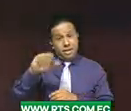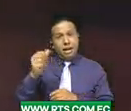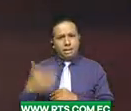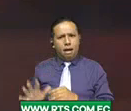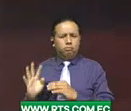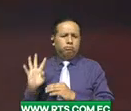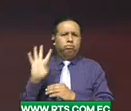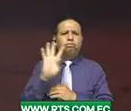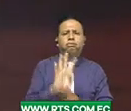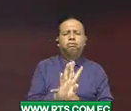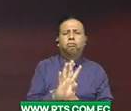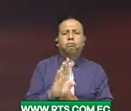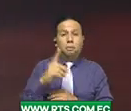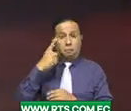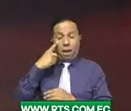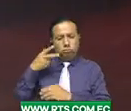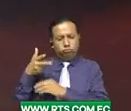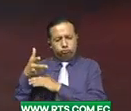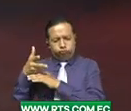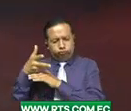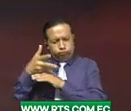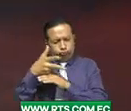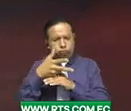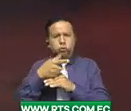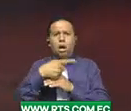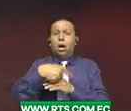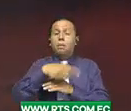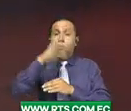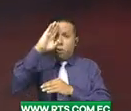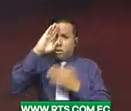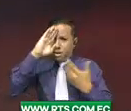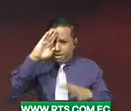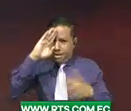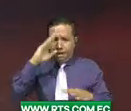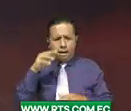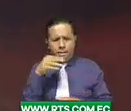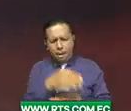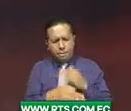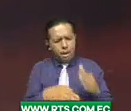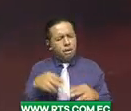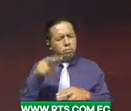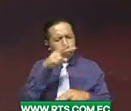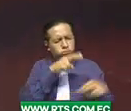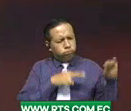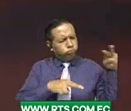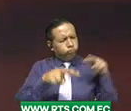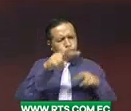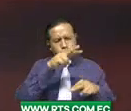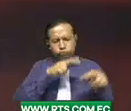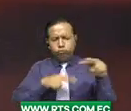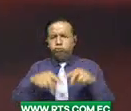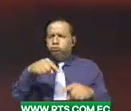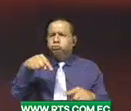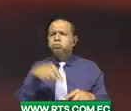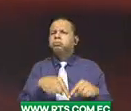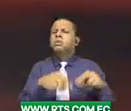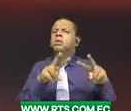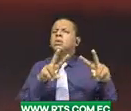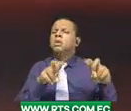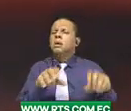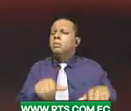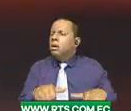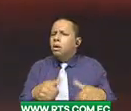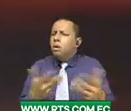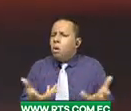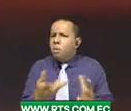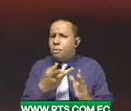cuantas tomas, pues ya la policía está acá. Se están haciendo los operativos respectivos acá en la zona para determinar con exactitud qué fue lo